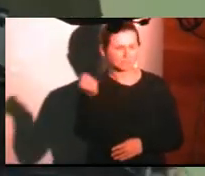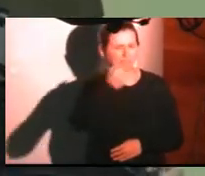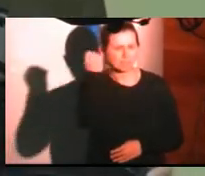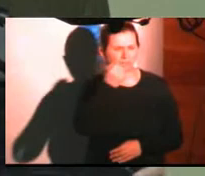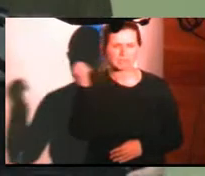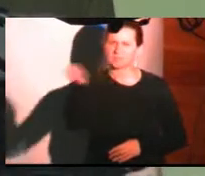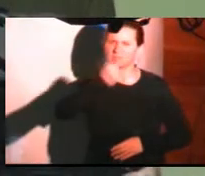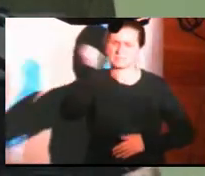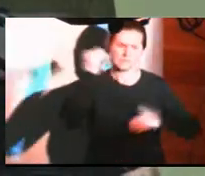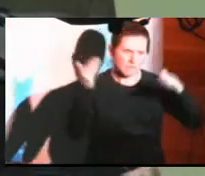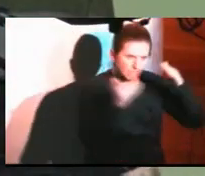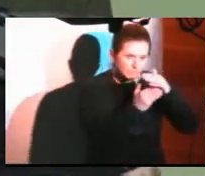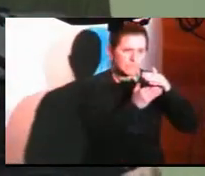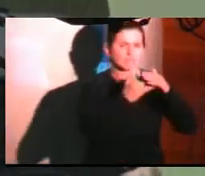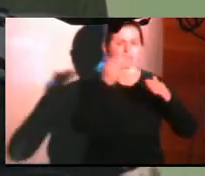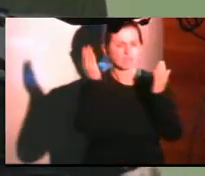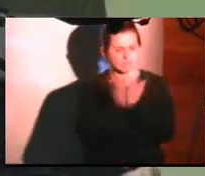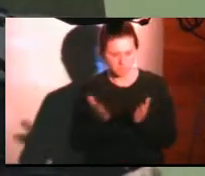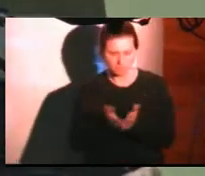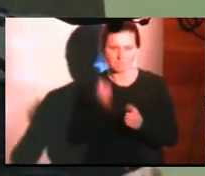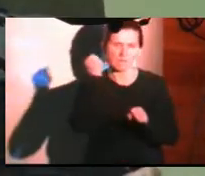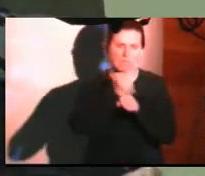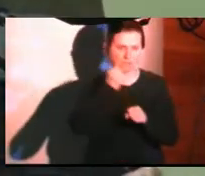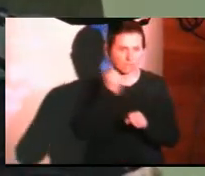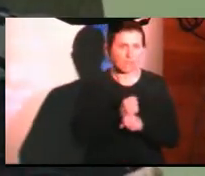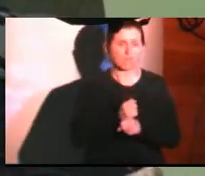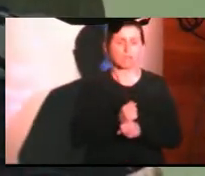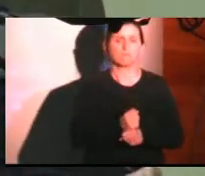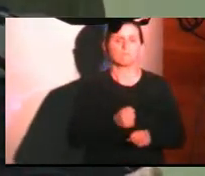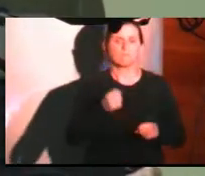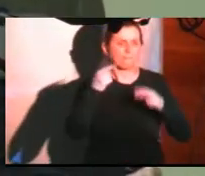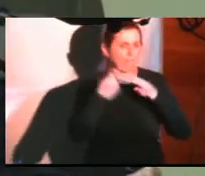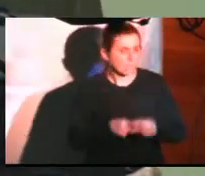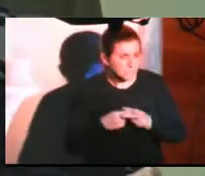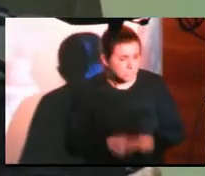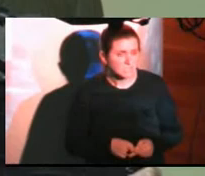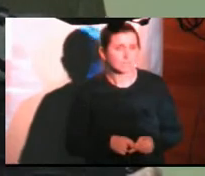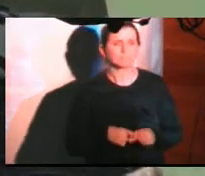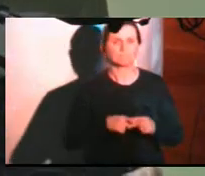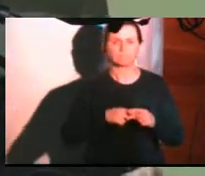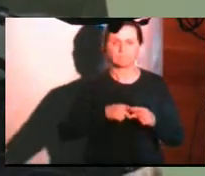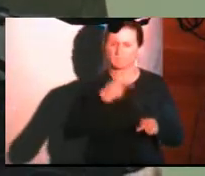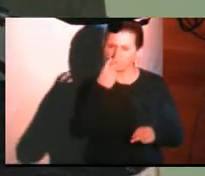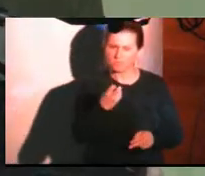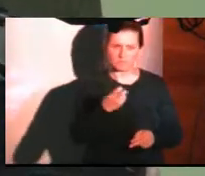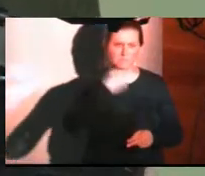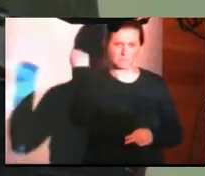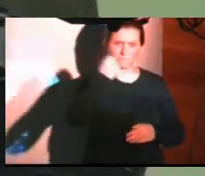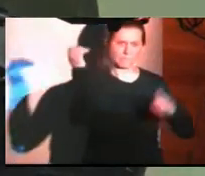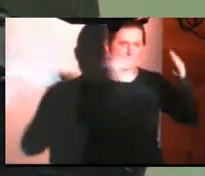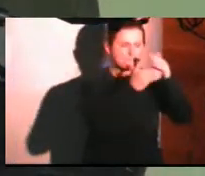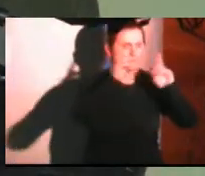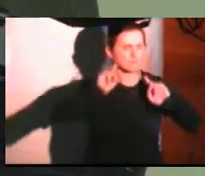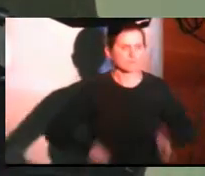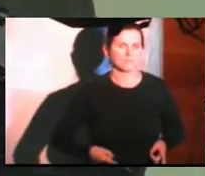tener una actividad, lo importante que es la electricidad. Pero al mismo tiempo esa electricidad nos permite llevar